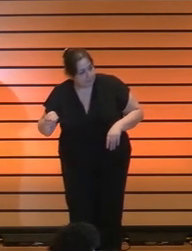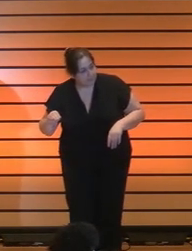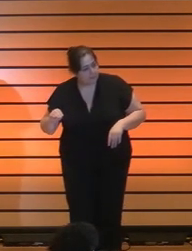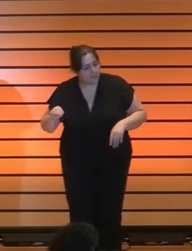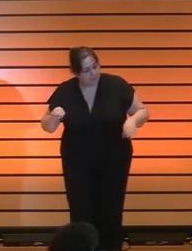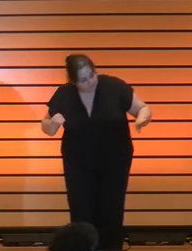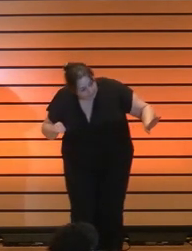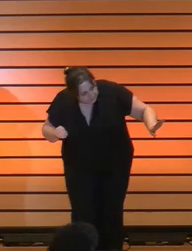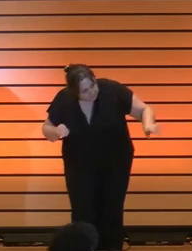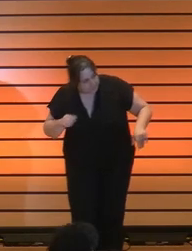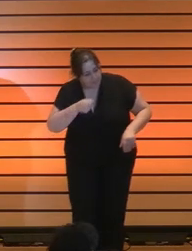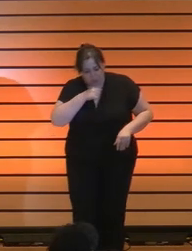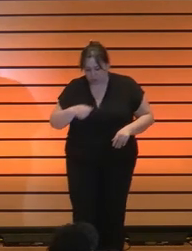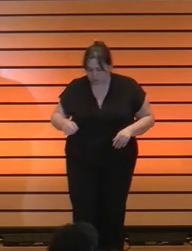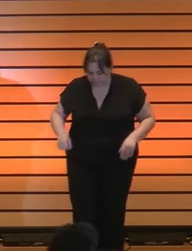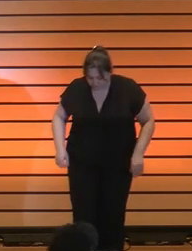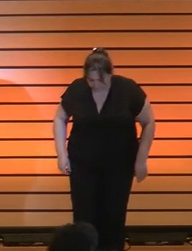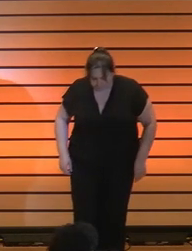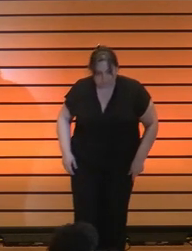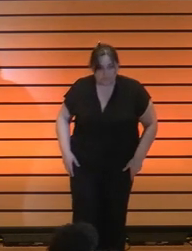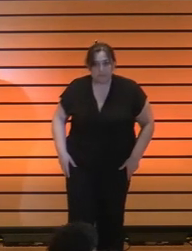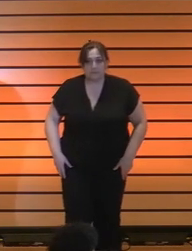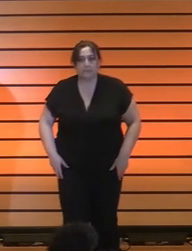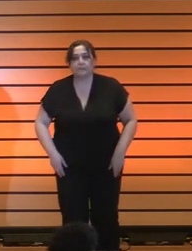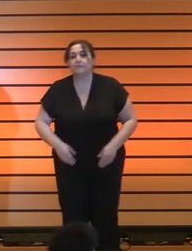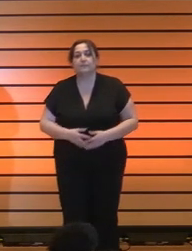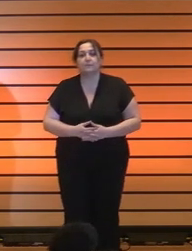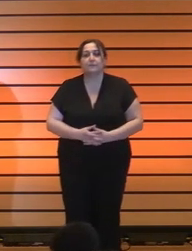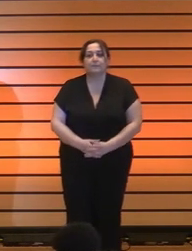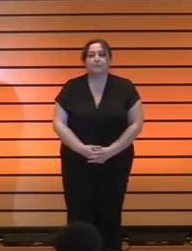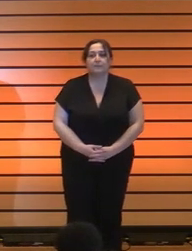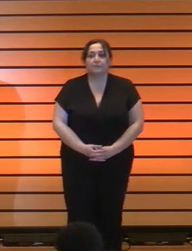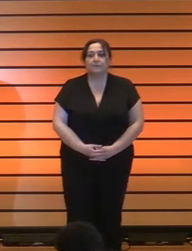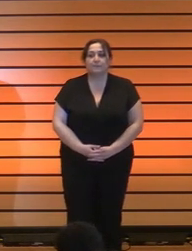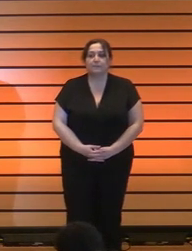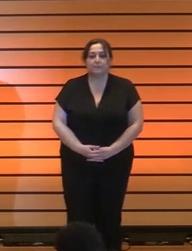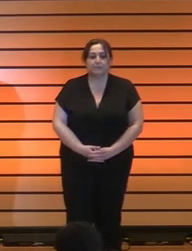un momentito que te van a dar el micro por favor me ayudáis